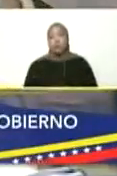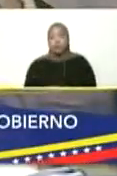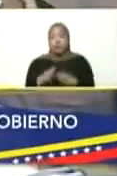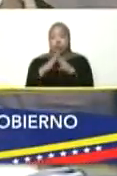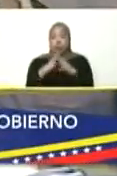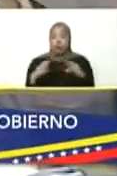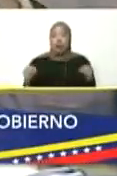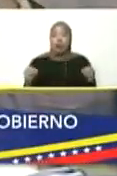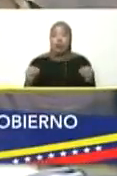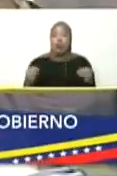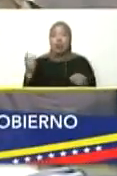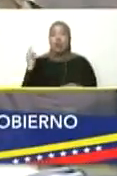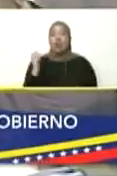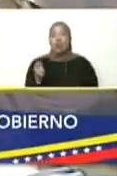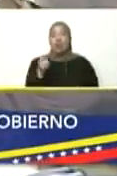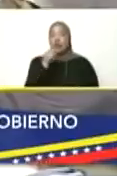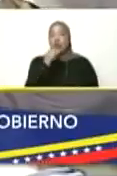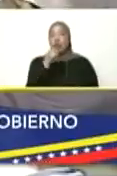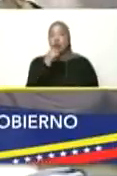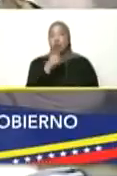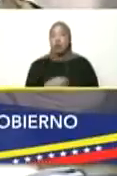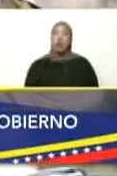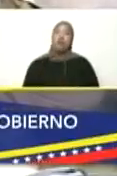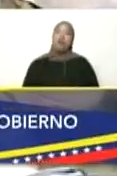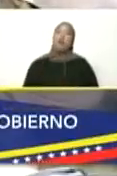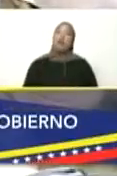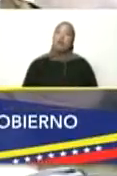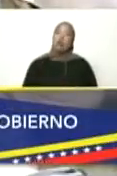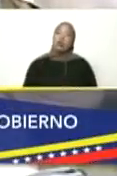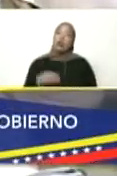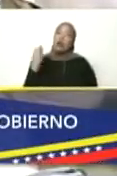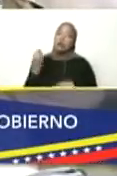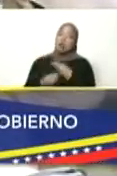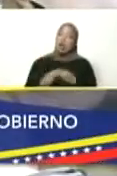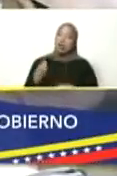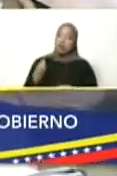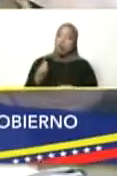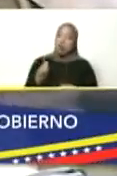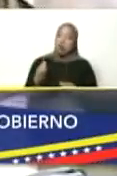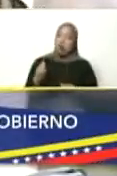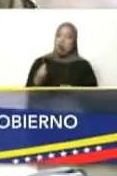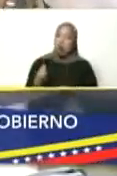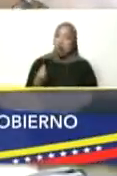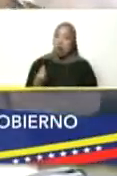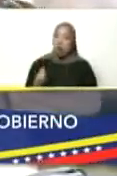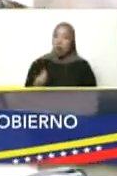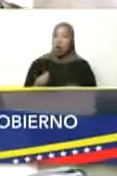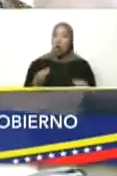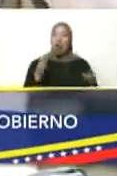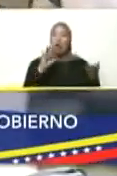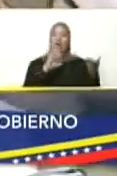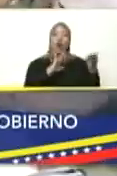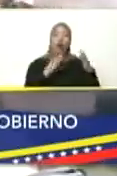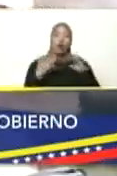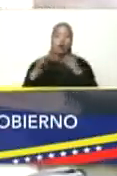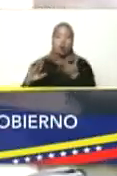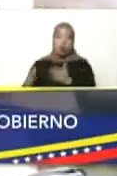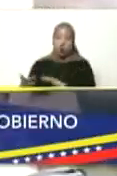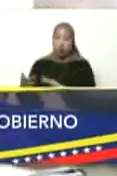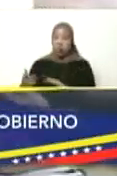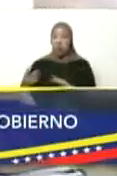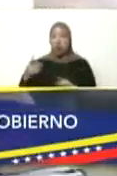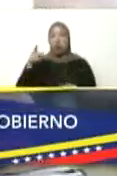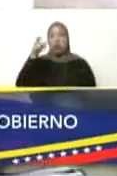toda la teoría con la que se creó los consejos comunales, las comunas, el